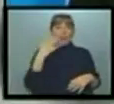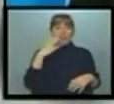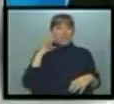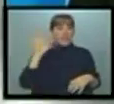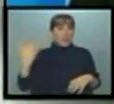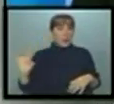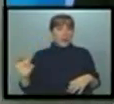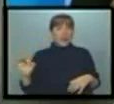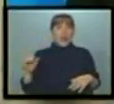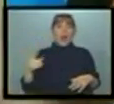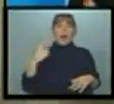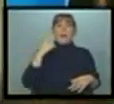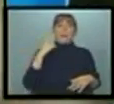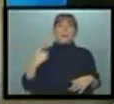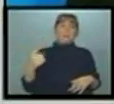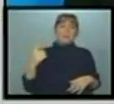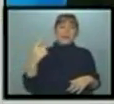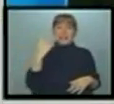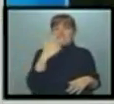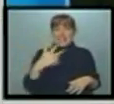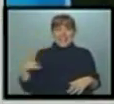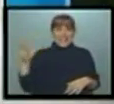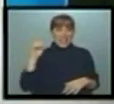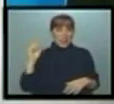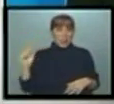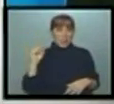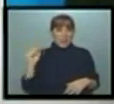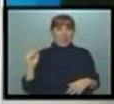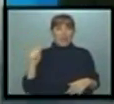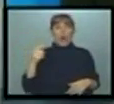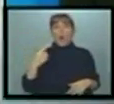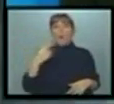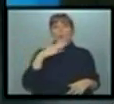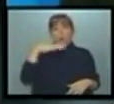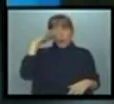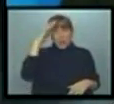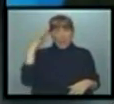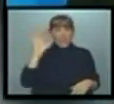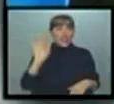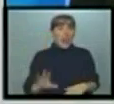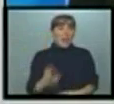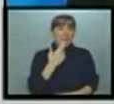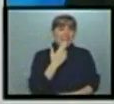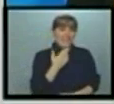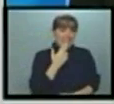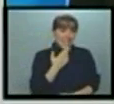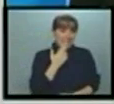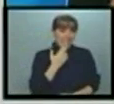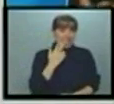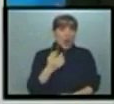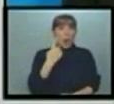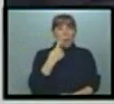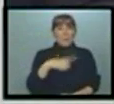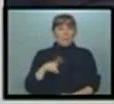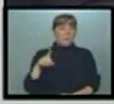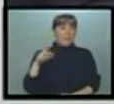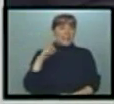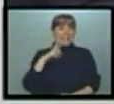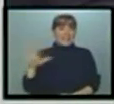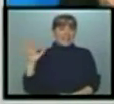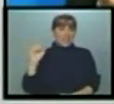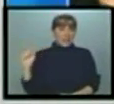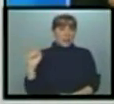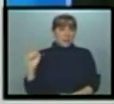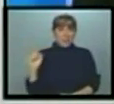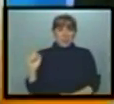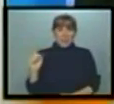casi 1.500, entre 1.300 pesos. 1.800. Es realmente un impacto en el presupuesto familiar, personal, muy